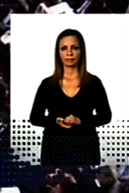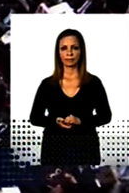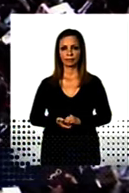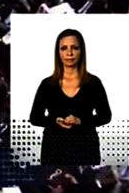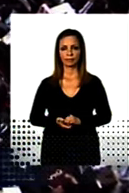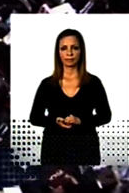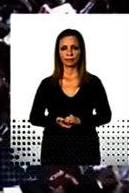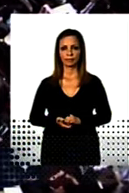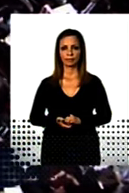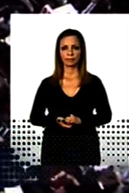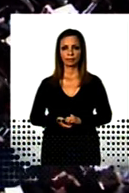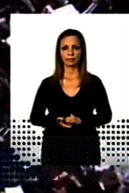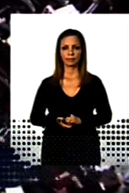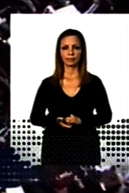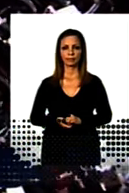bloques de izquierda.